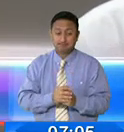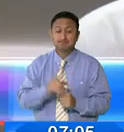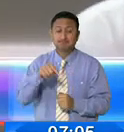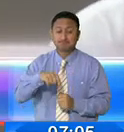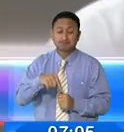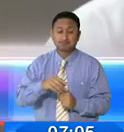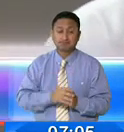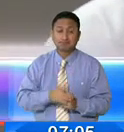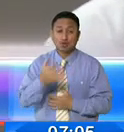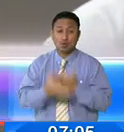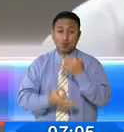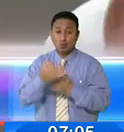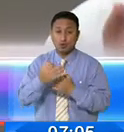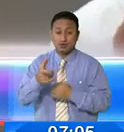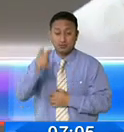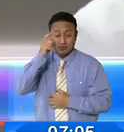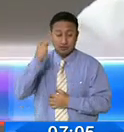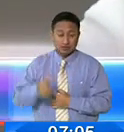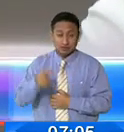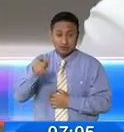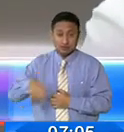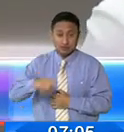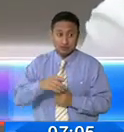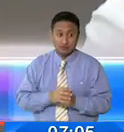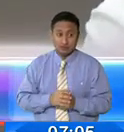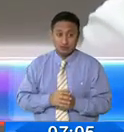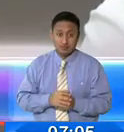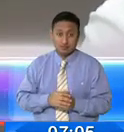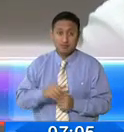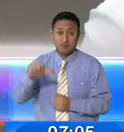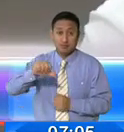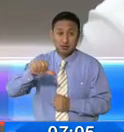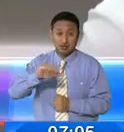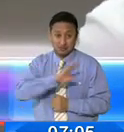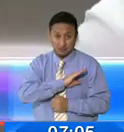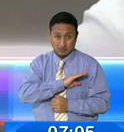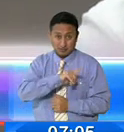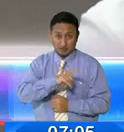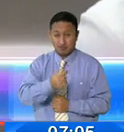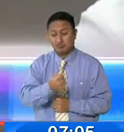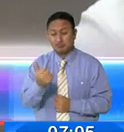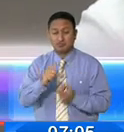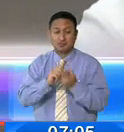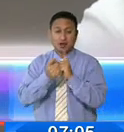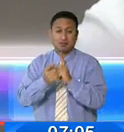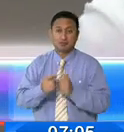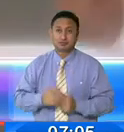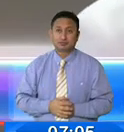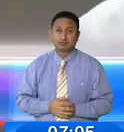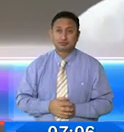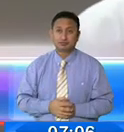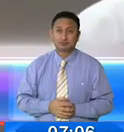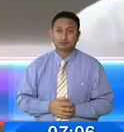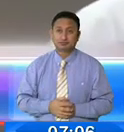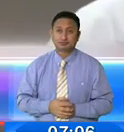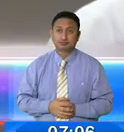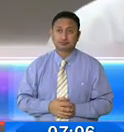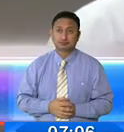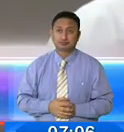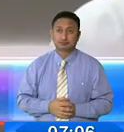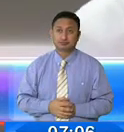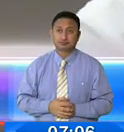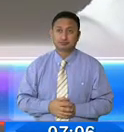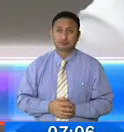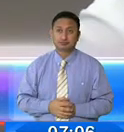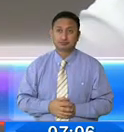los jueces y fiscales que son cómplices de que esas leyes perversas se hagan realidad. No